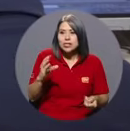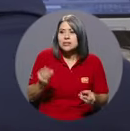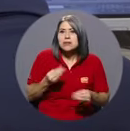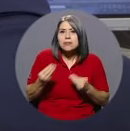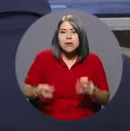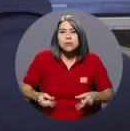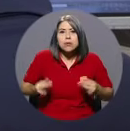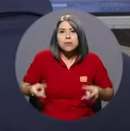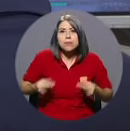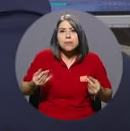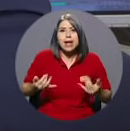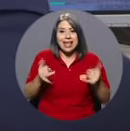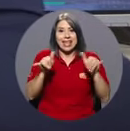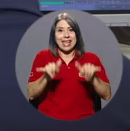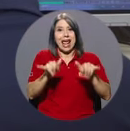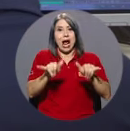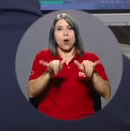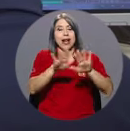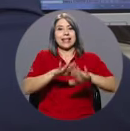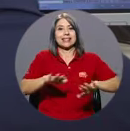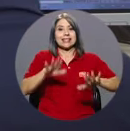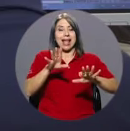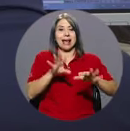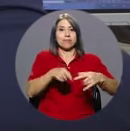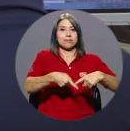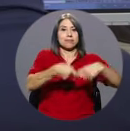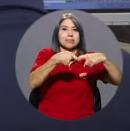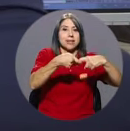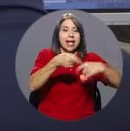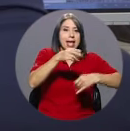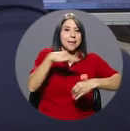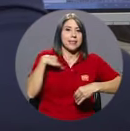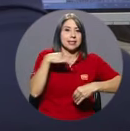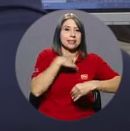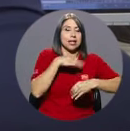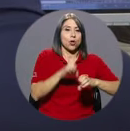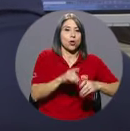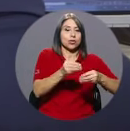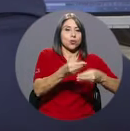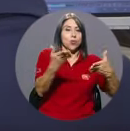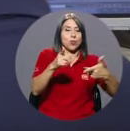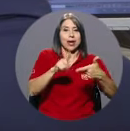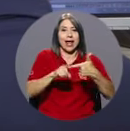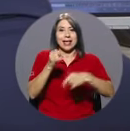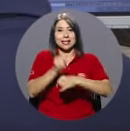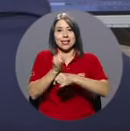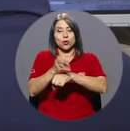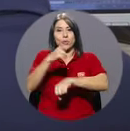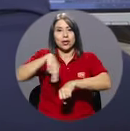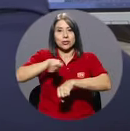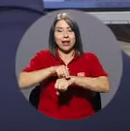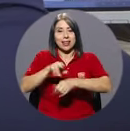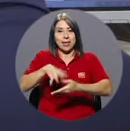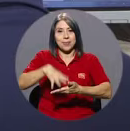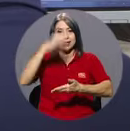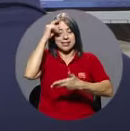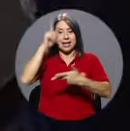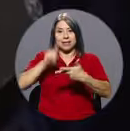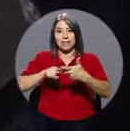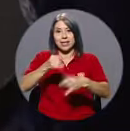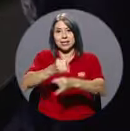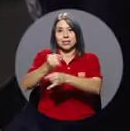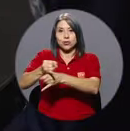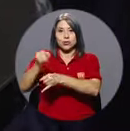están ancladas en el Ministerio de Educación Pública, en el Instituto Nacional de Aprendizaje y en la institucionalidad en